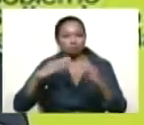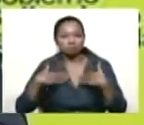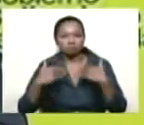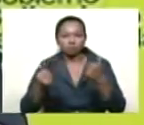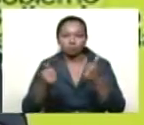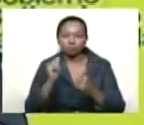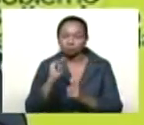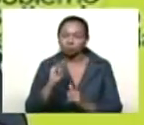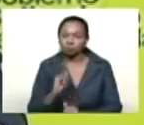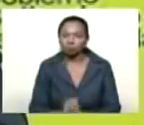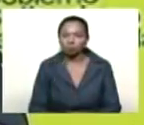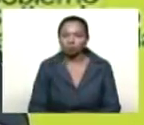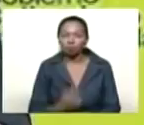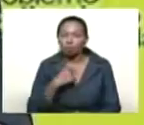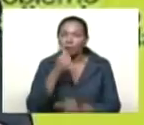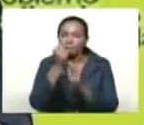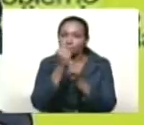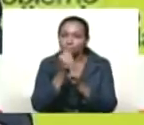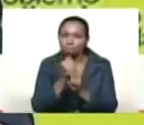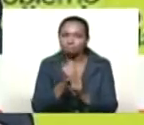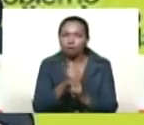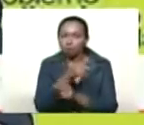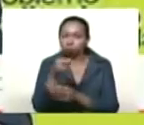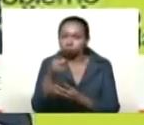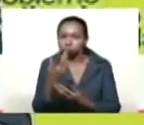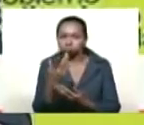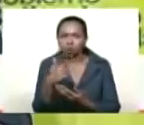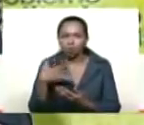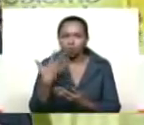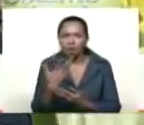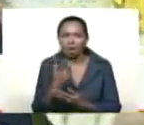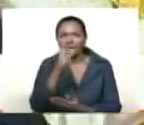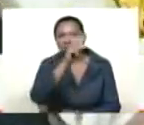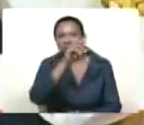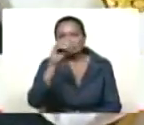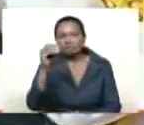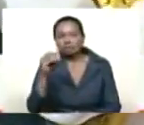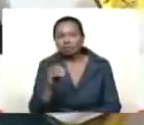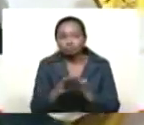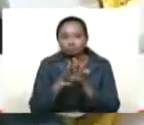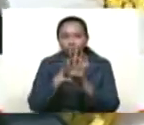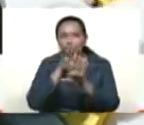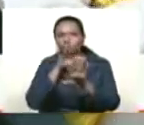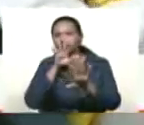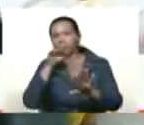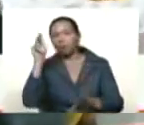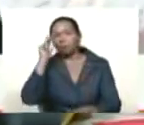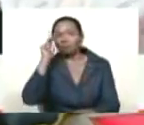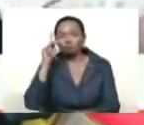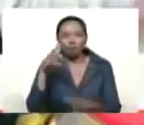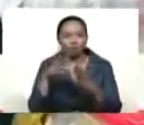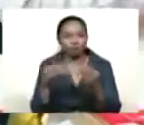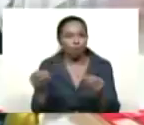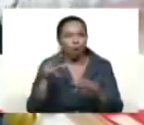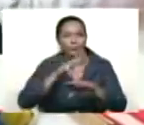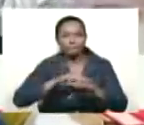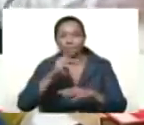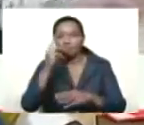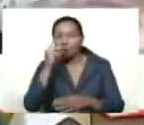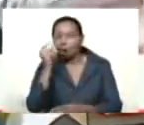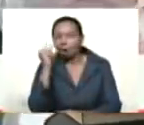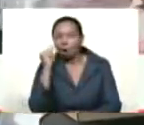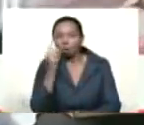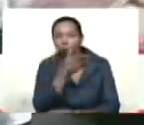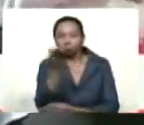Salud. Así espero que tengamos cientos de profesores y profesoras en los médicos y médicas que hemos